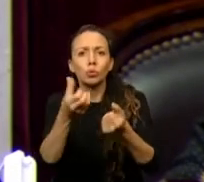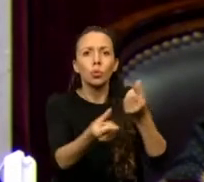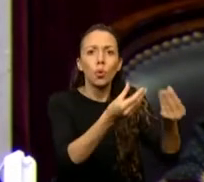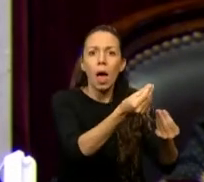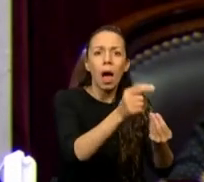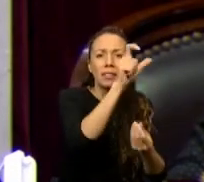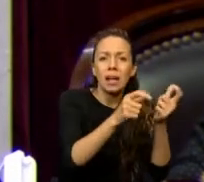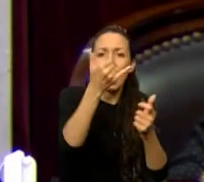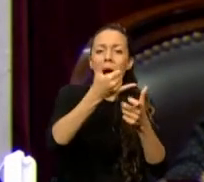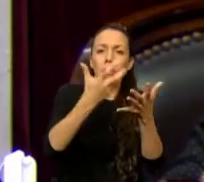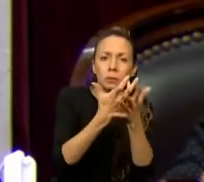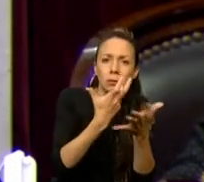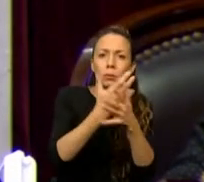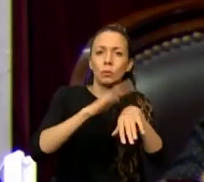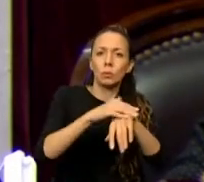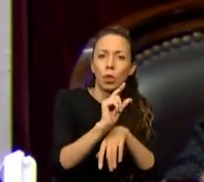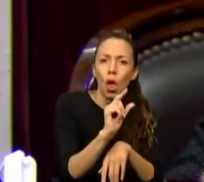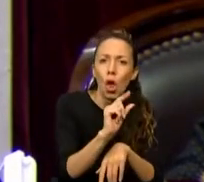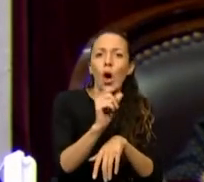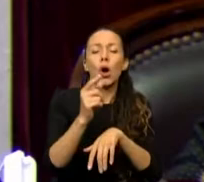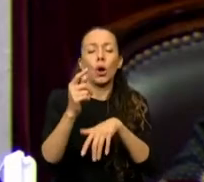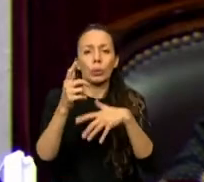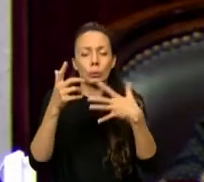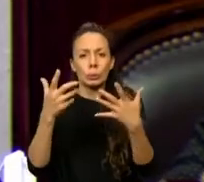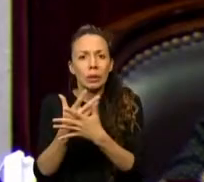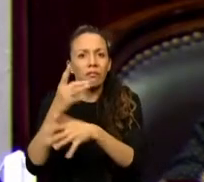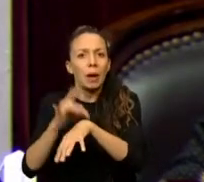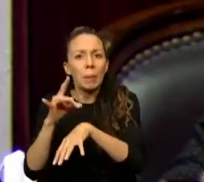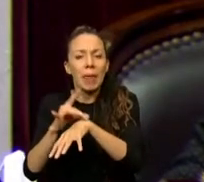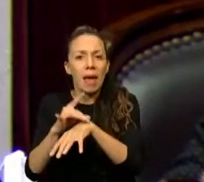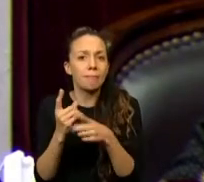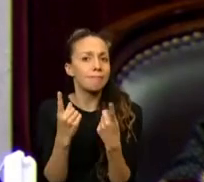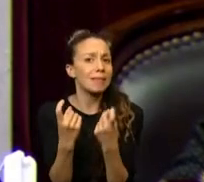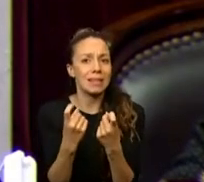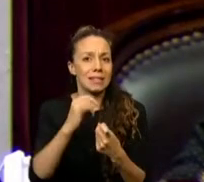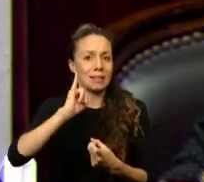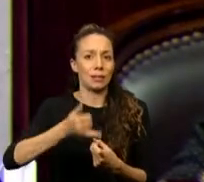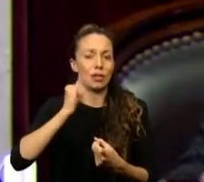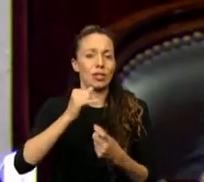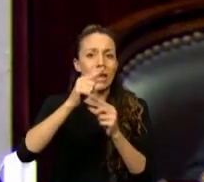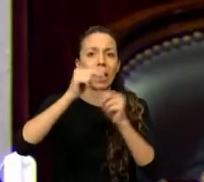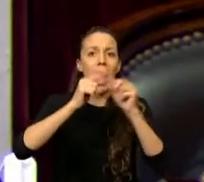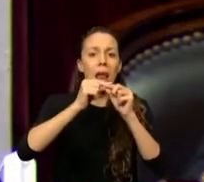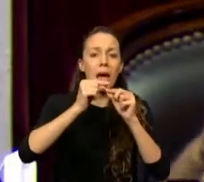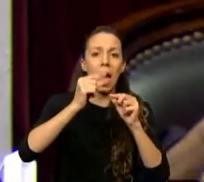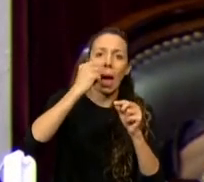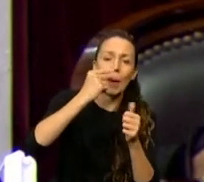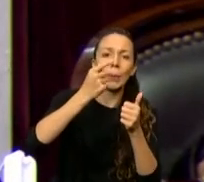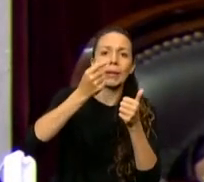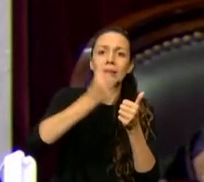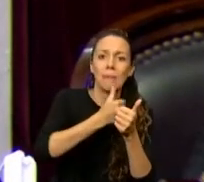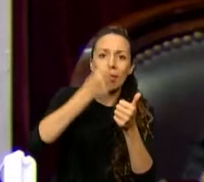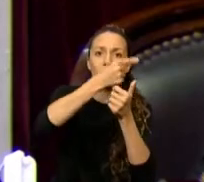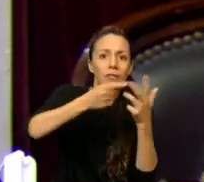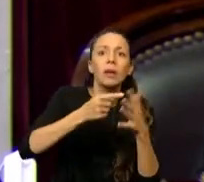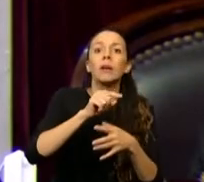por sus padecimientos necesitan el cannabis para mejorar su calidad de vida, y lo hacen gratuitamente y